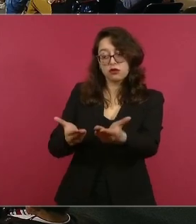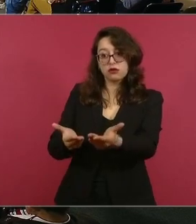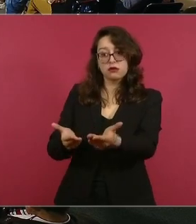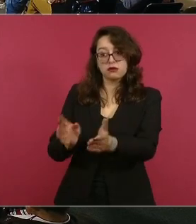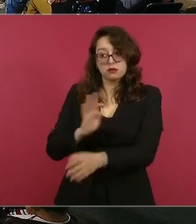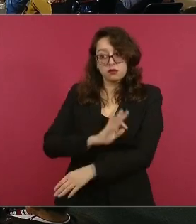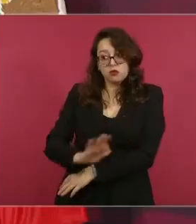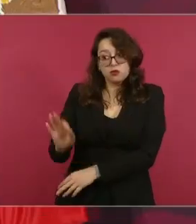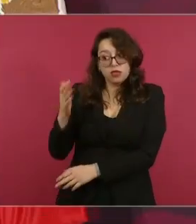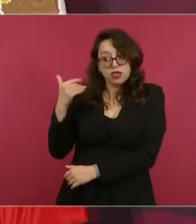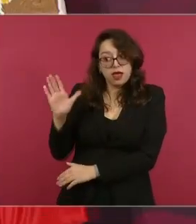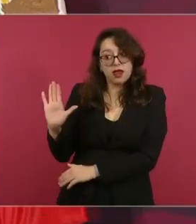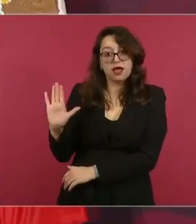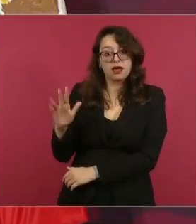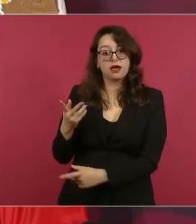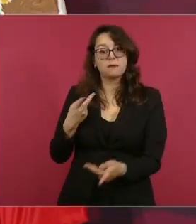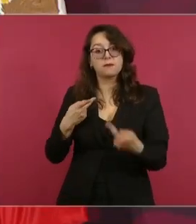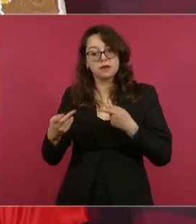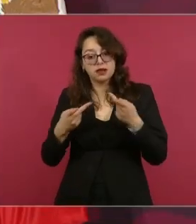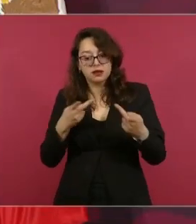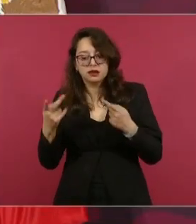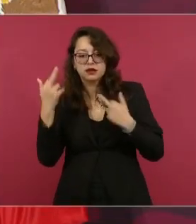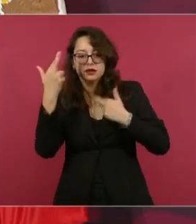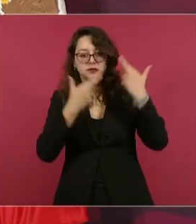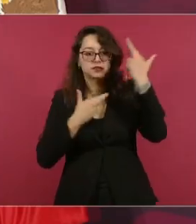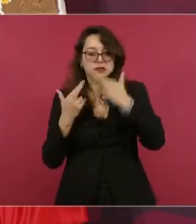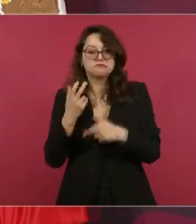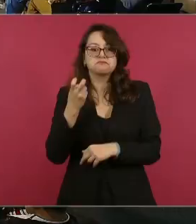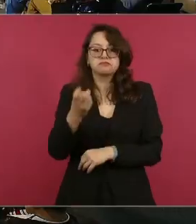en Querétaro. Estamos en eso.